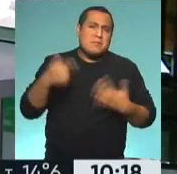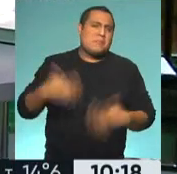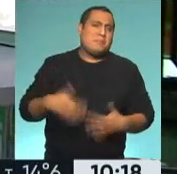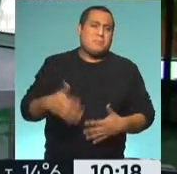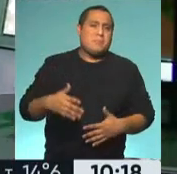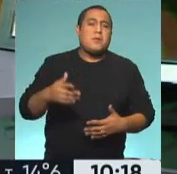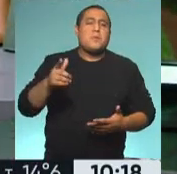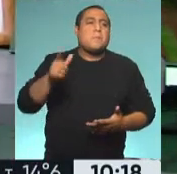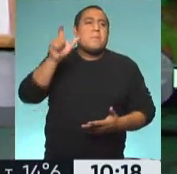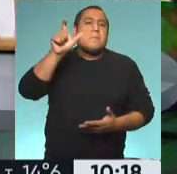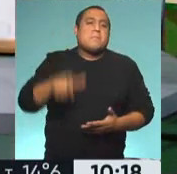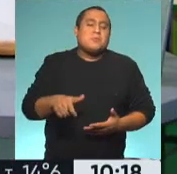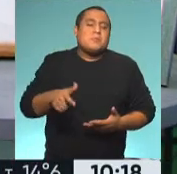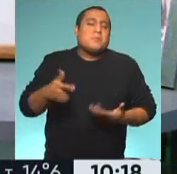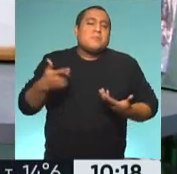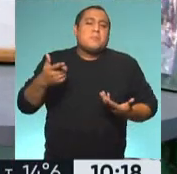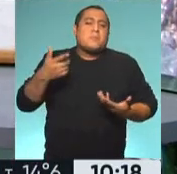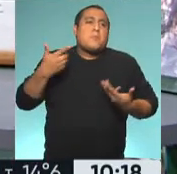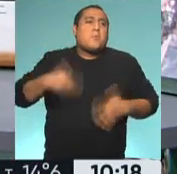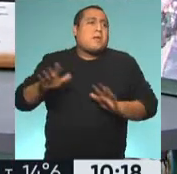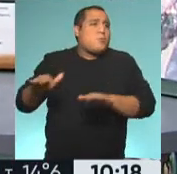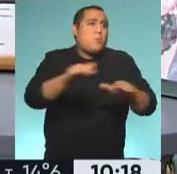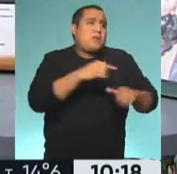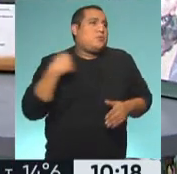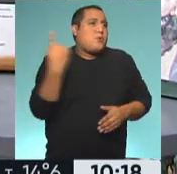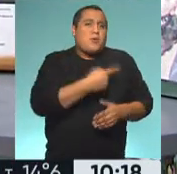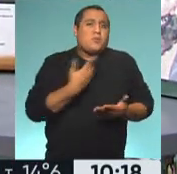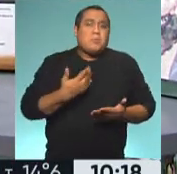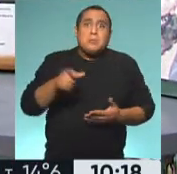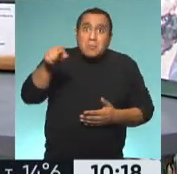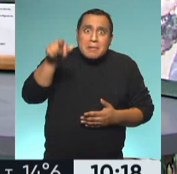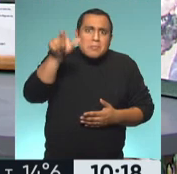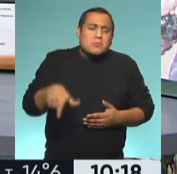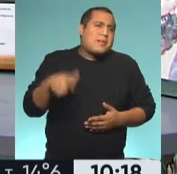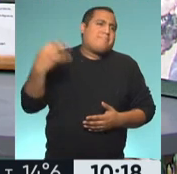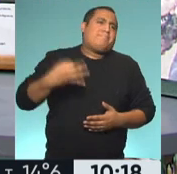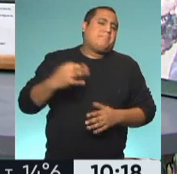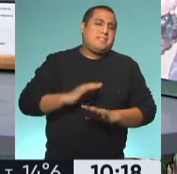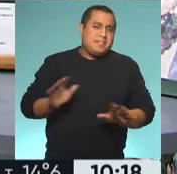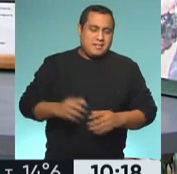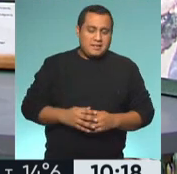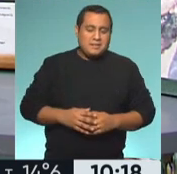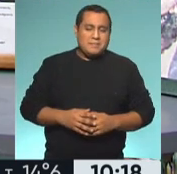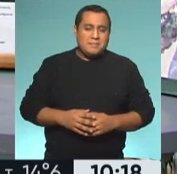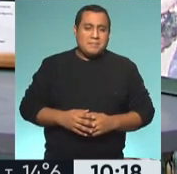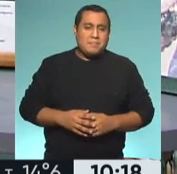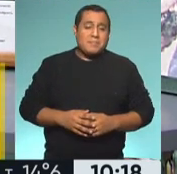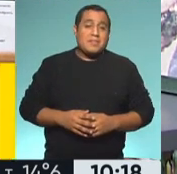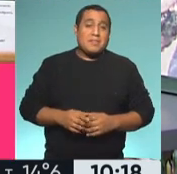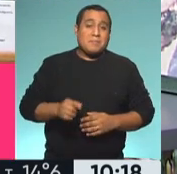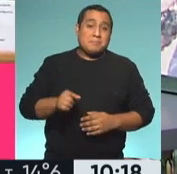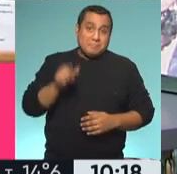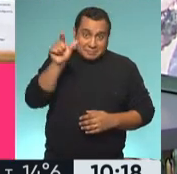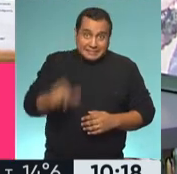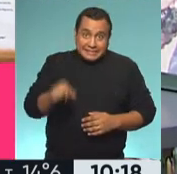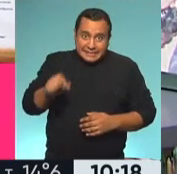qué humanista, esa es la palabra. Un ser increíble. Bueno, Chaplin,